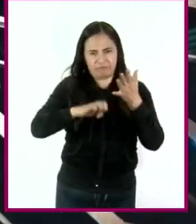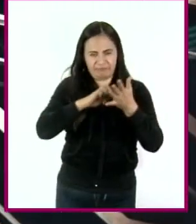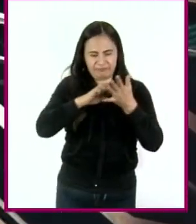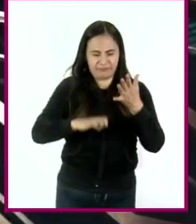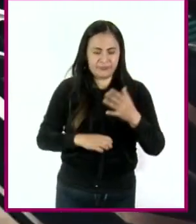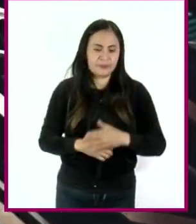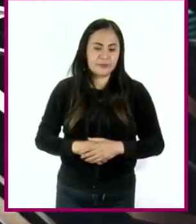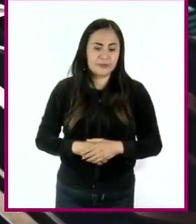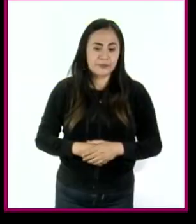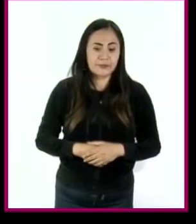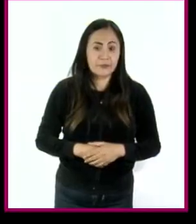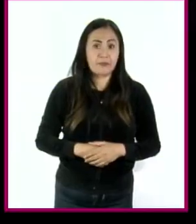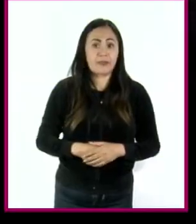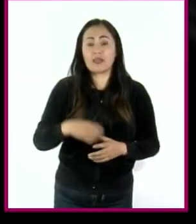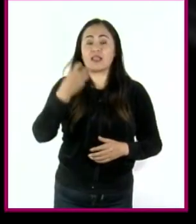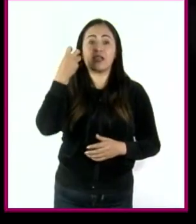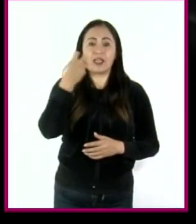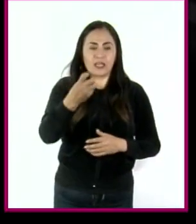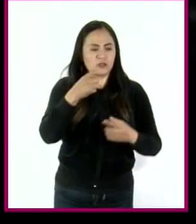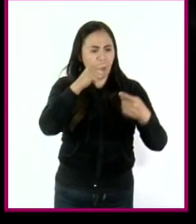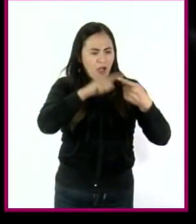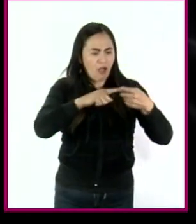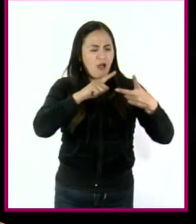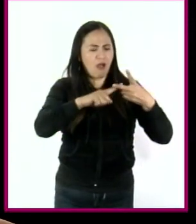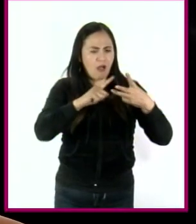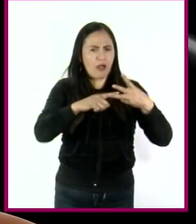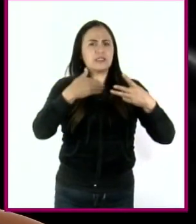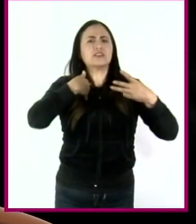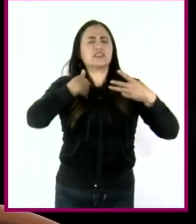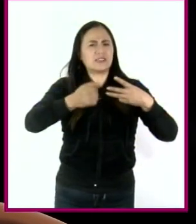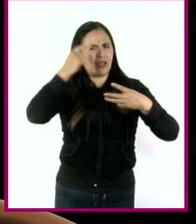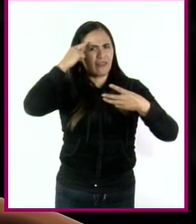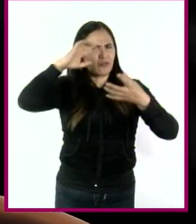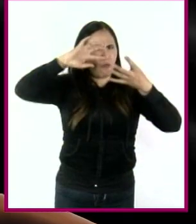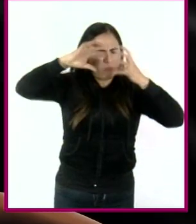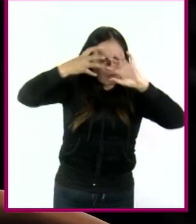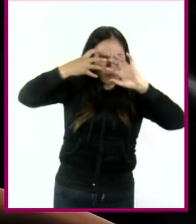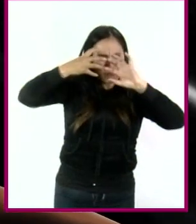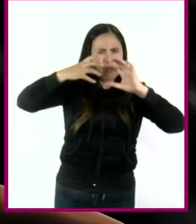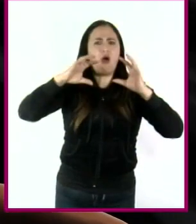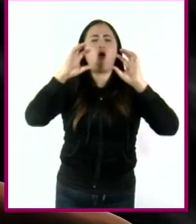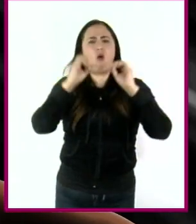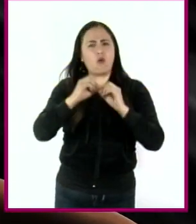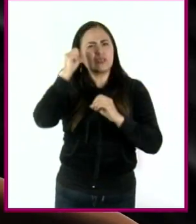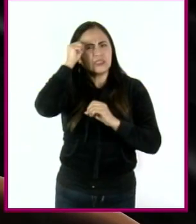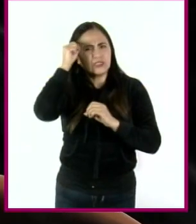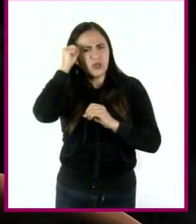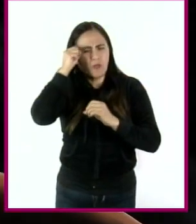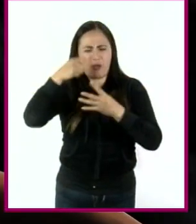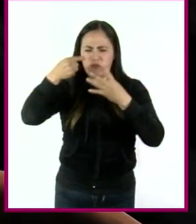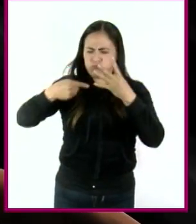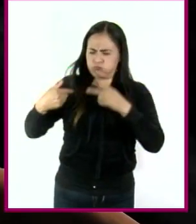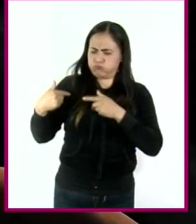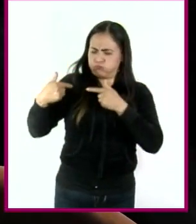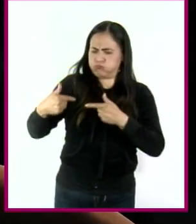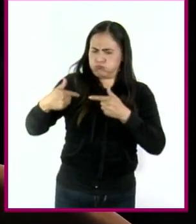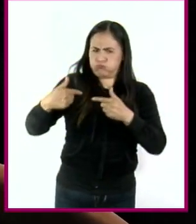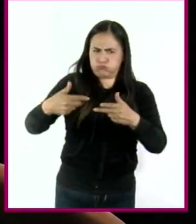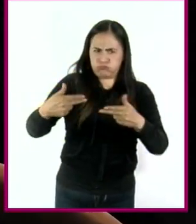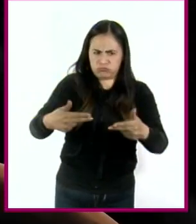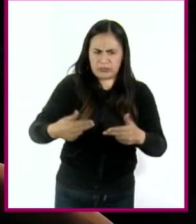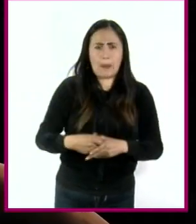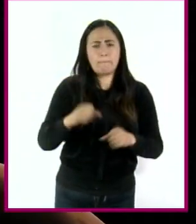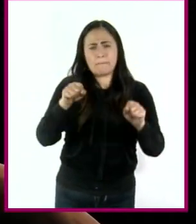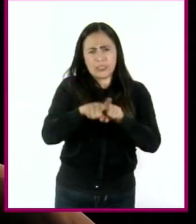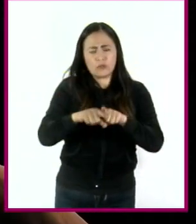Estas interdisciplinas nos permiten entender los trastornos neurológicos, síndromes genéticos y así poder desarrollar terapias